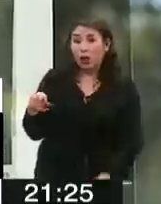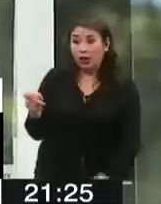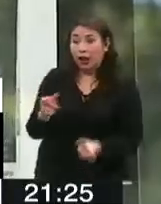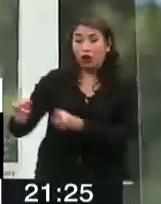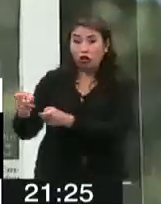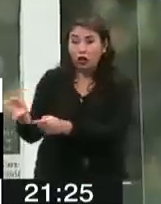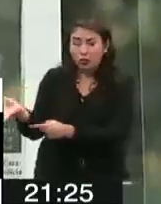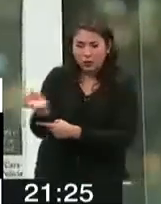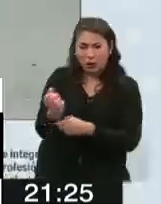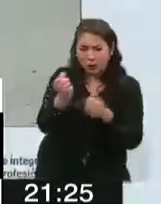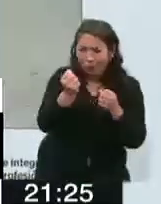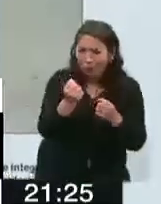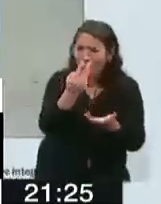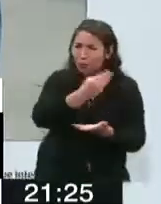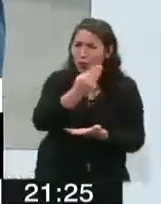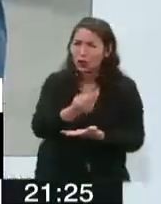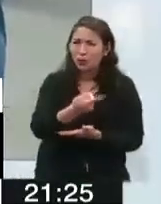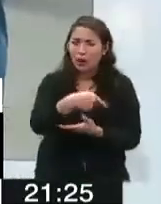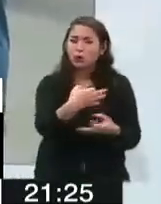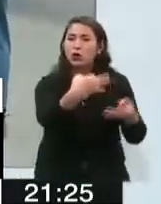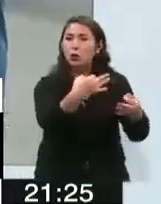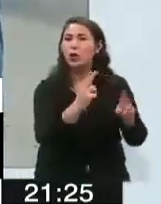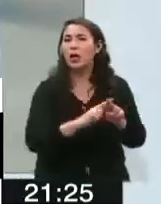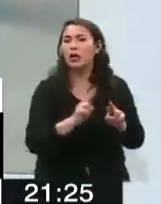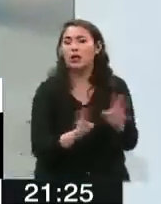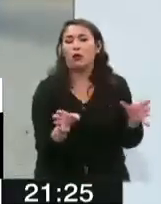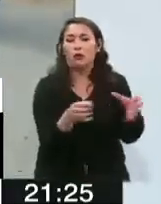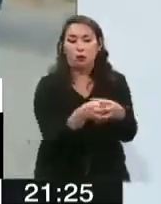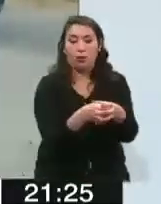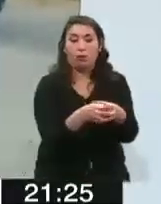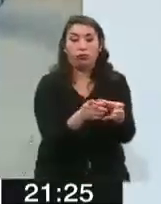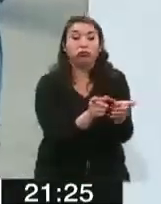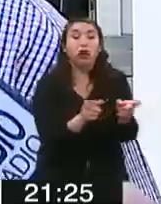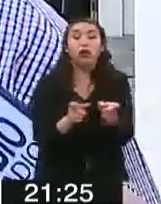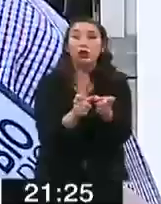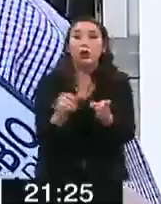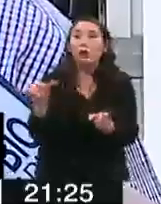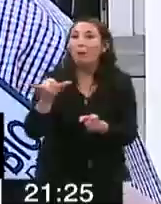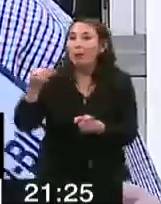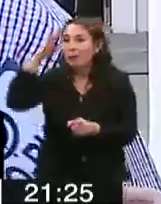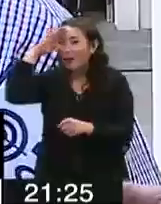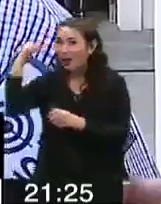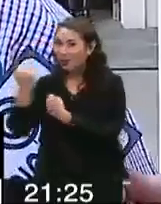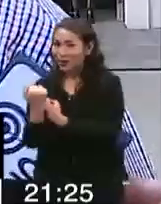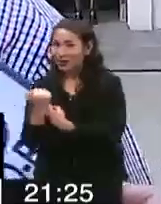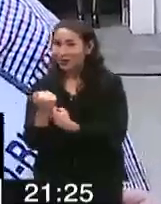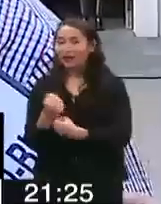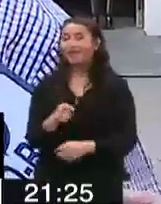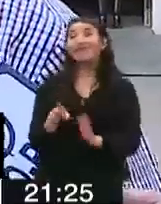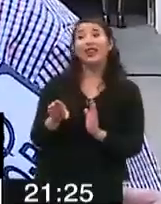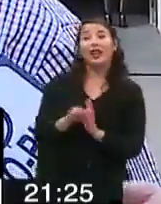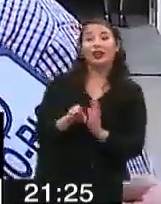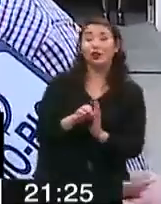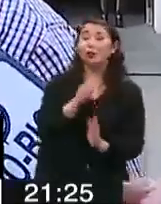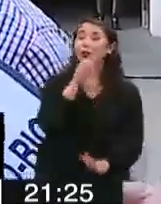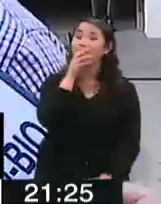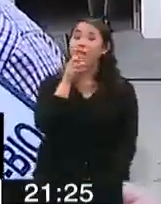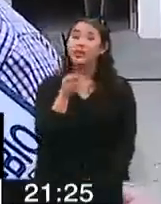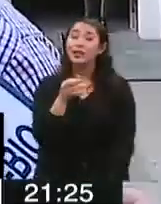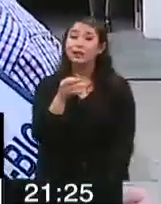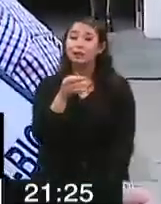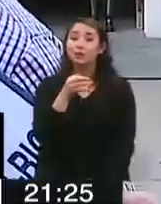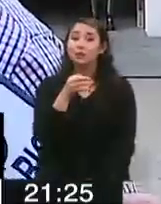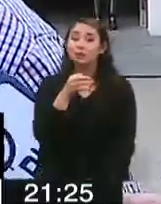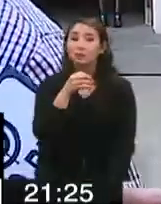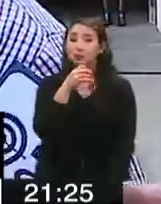municipio crear un organismo de seguridad con las mismas atribuciones de las policías? La Constitución entrega a las fuerzas